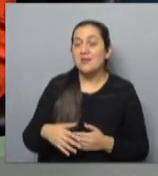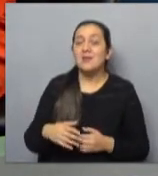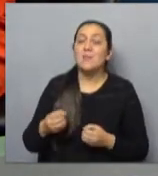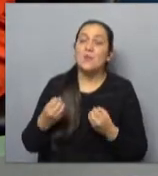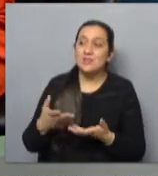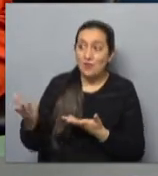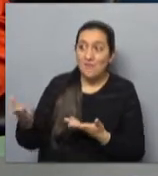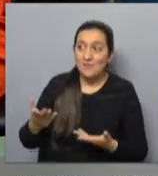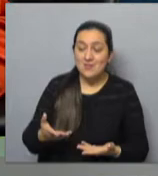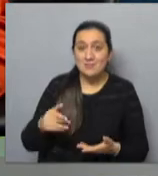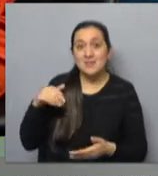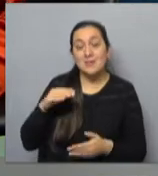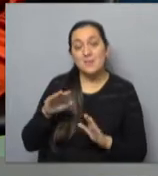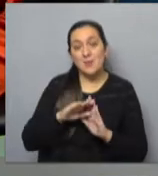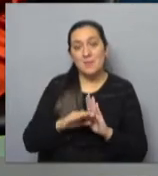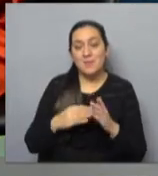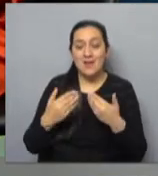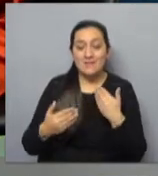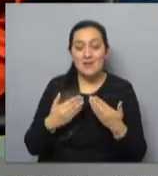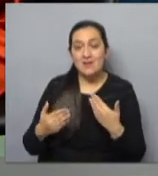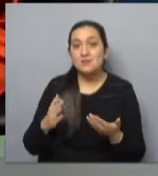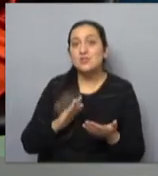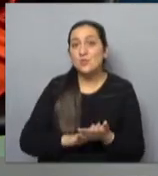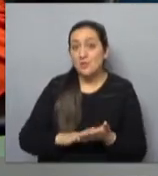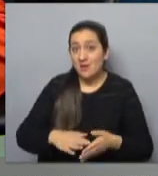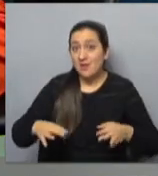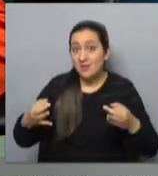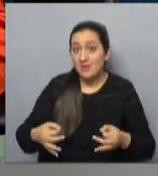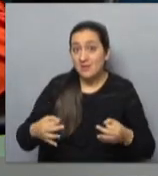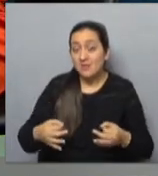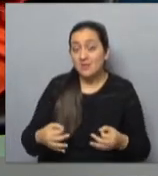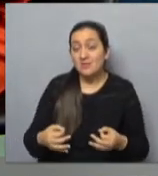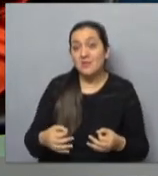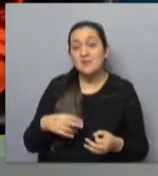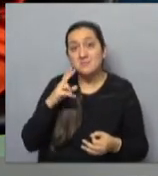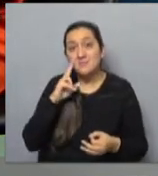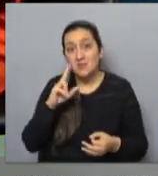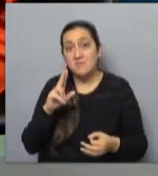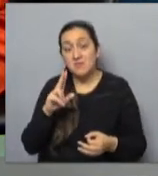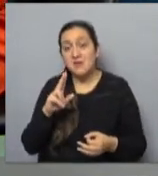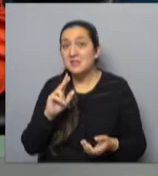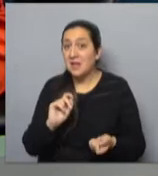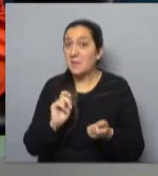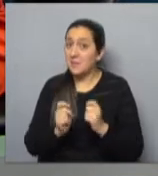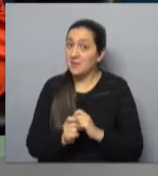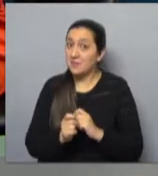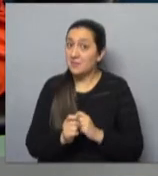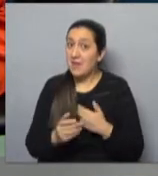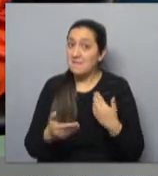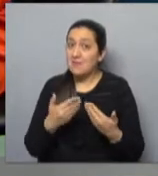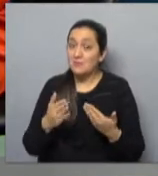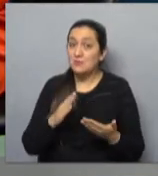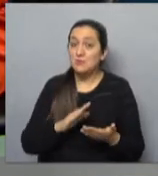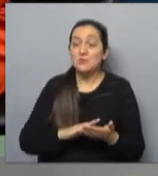a este canal a este programa para conversar de una realidad que desde este costado se ve está cambiando estamos hablando